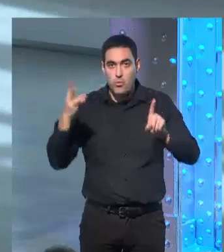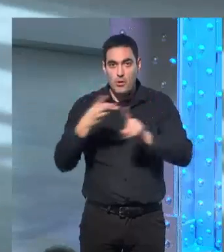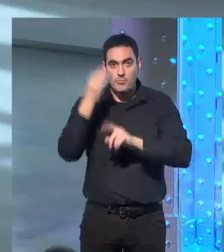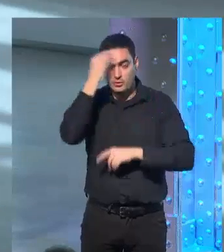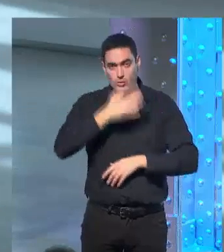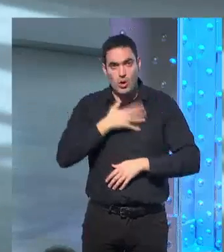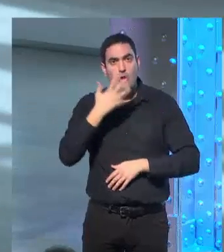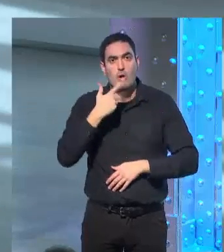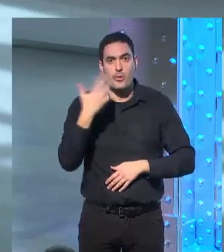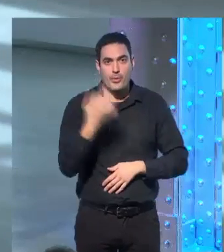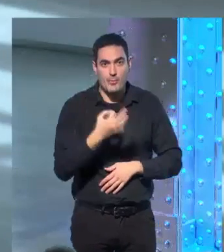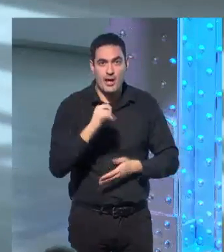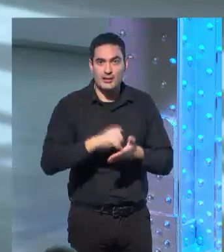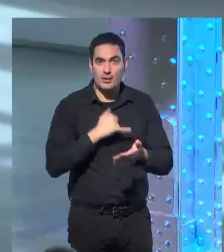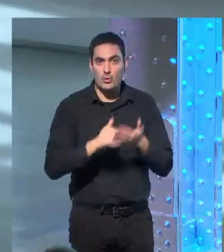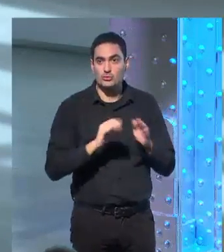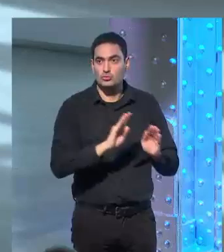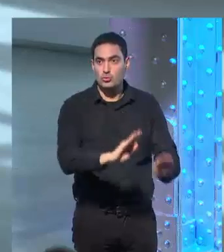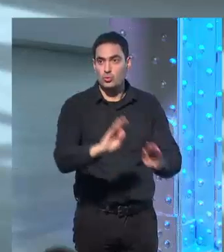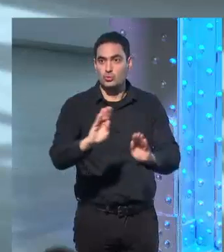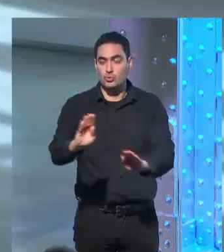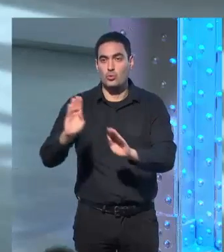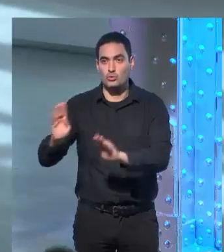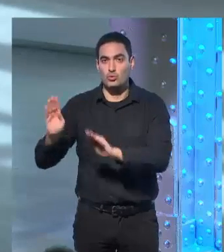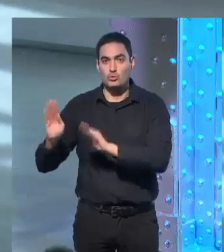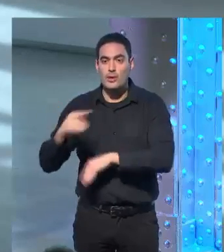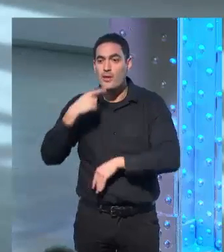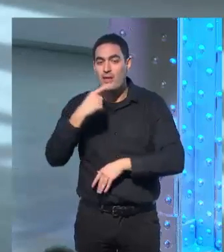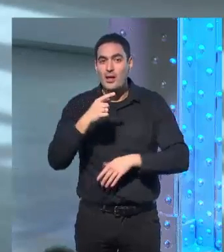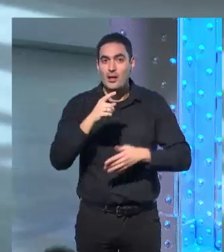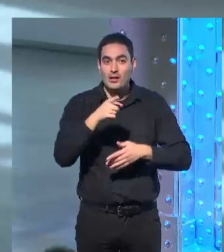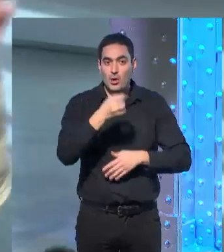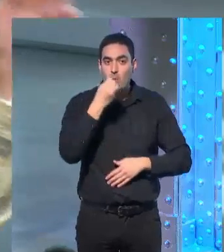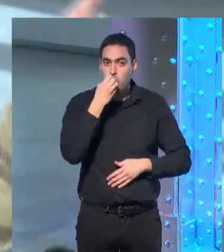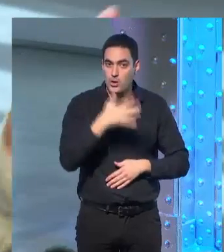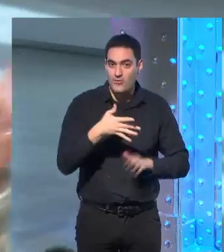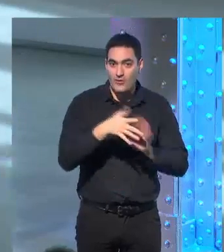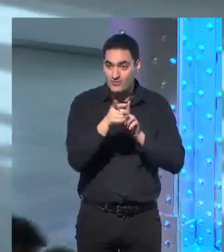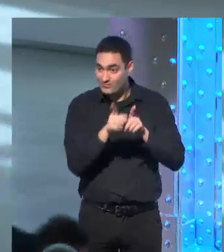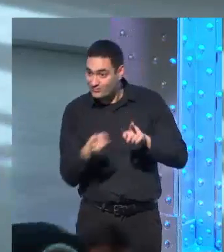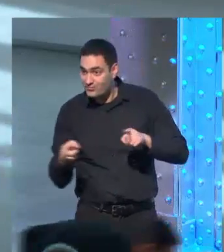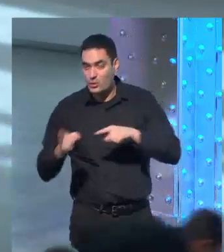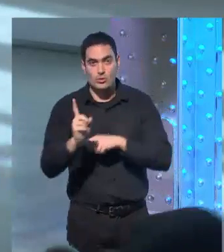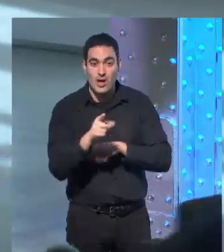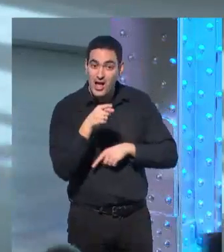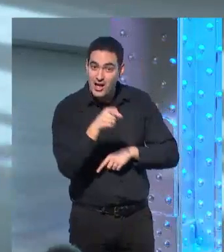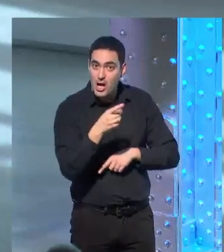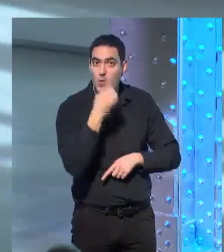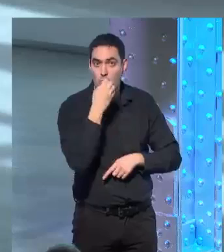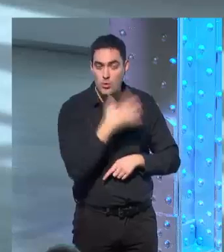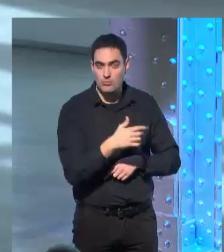o de sus asignaturas, y que ellos tienen que decir, estos son los buenos, no vayáis por aquí, sino aquí es